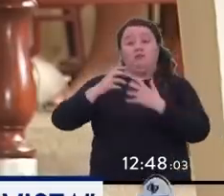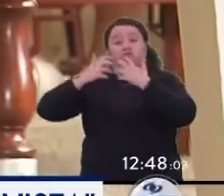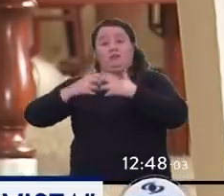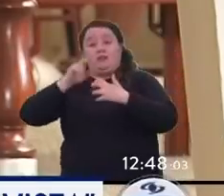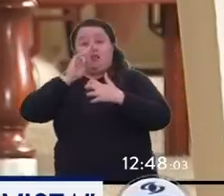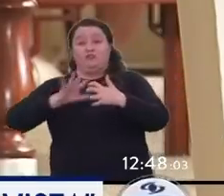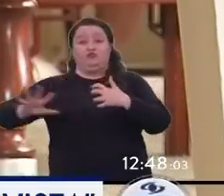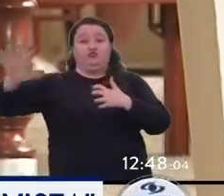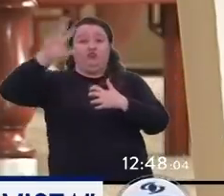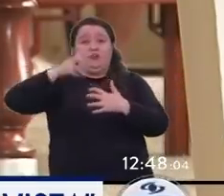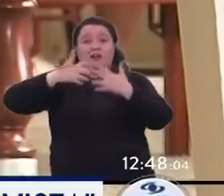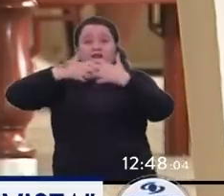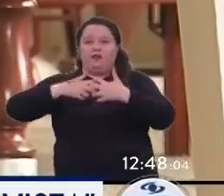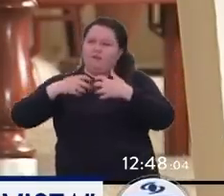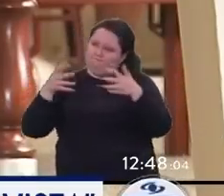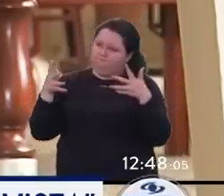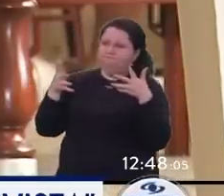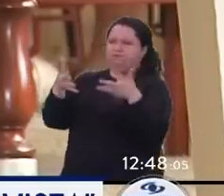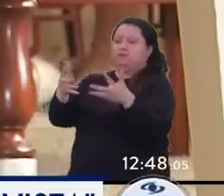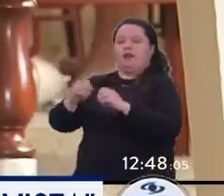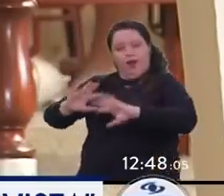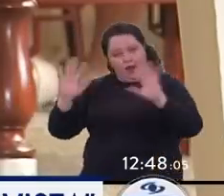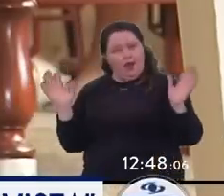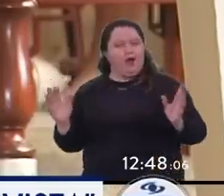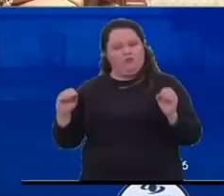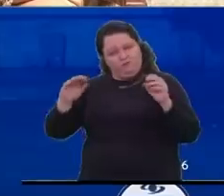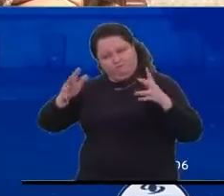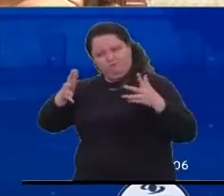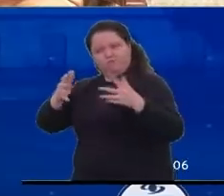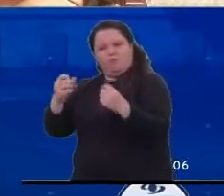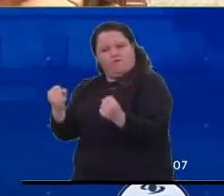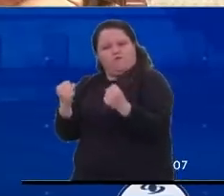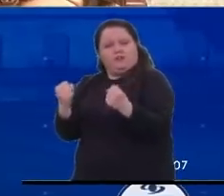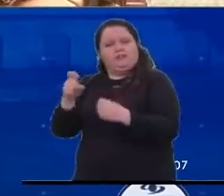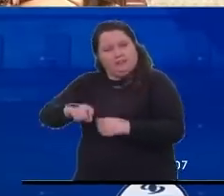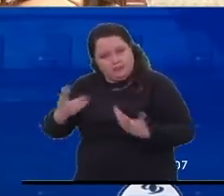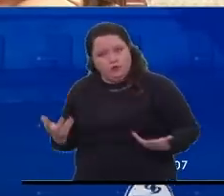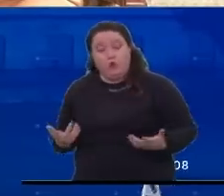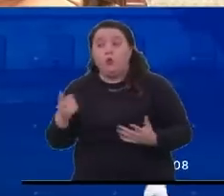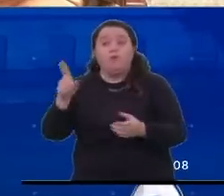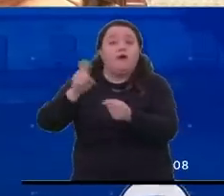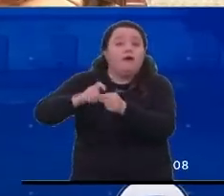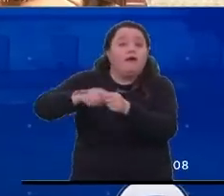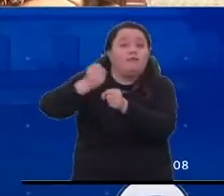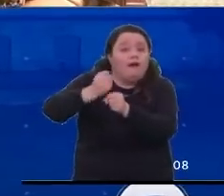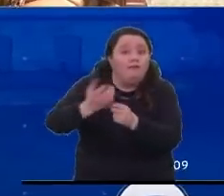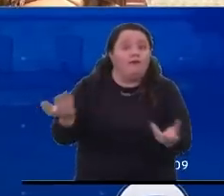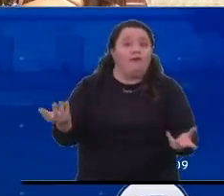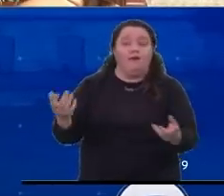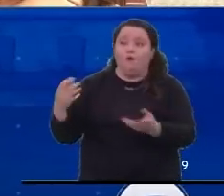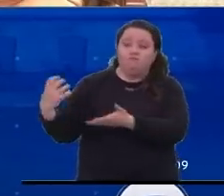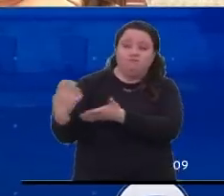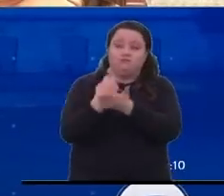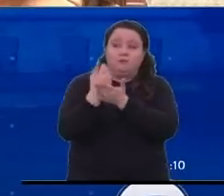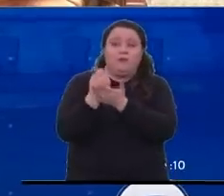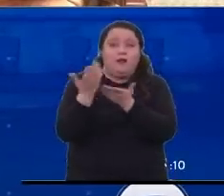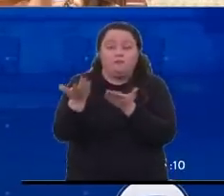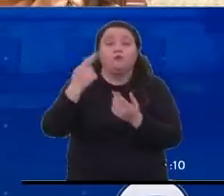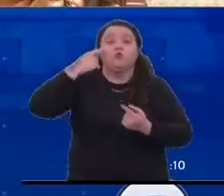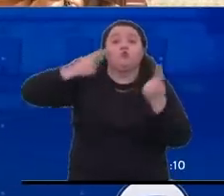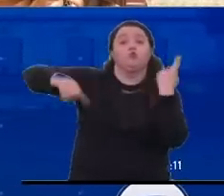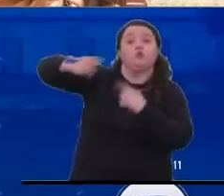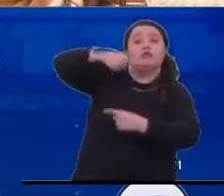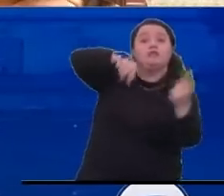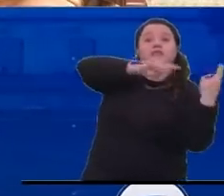sin dudas tiene que fortalecerse en este país, ¿no? Sí, de acuerdo. Porque genera empleo, ajá, porque genera ingresos. El turismo,